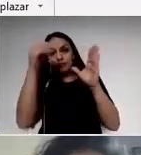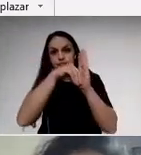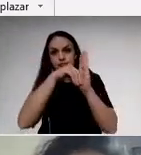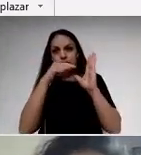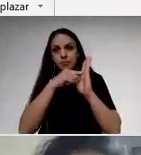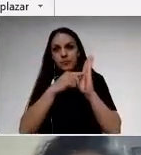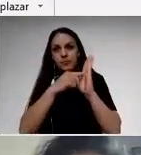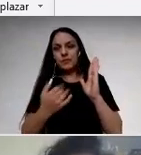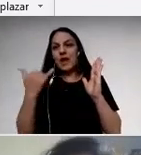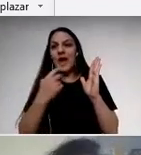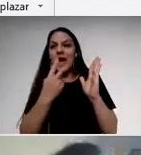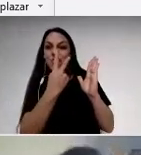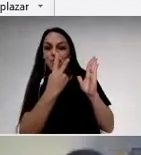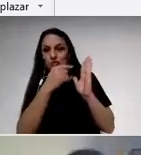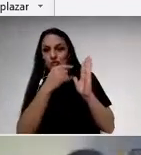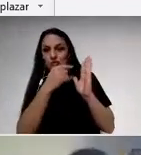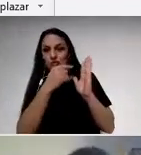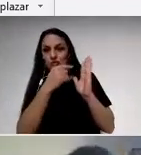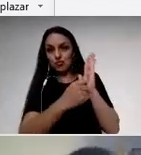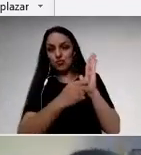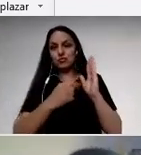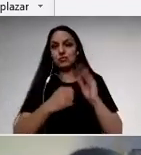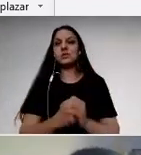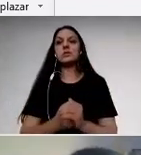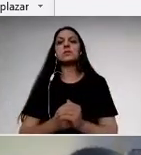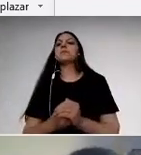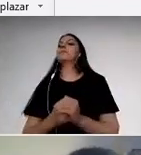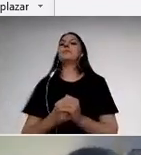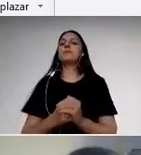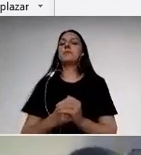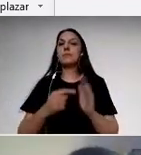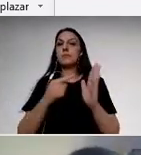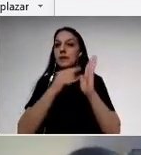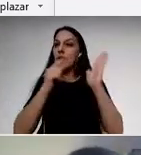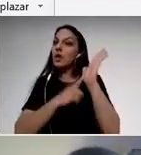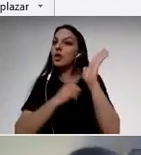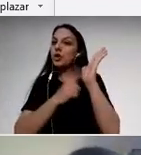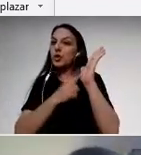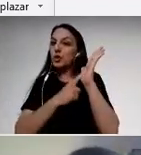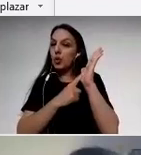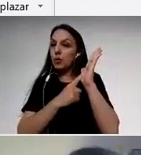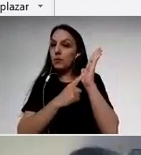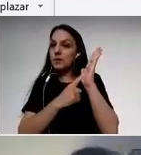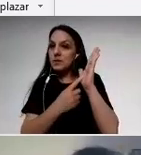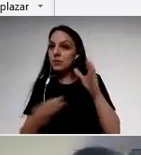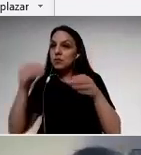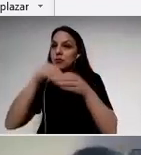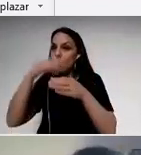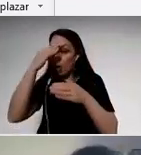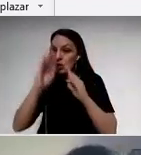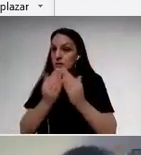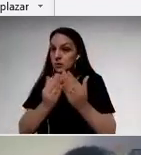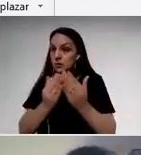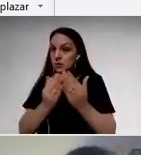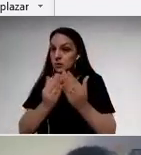normas de derecho internacional. Estas normas, que sin ser incorporadas a la Constitución, gozan de jerarquía por el